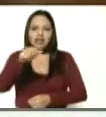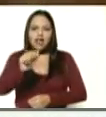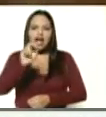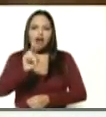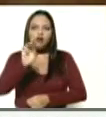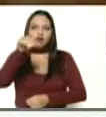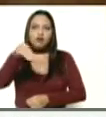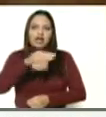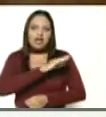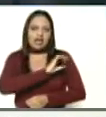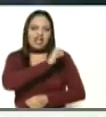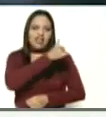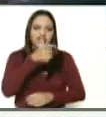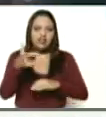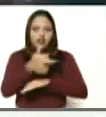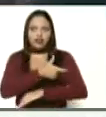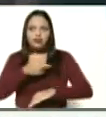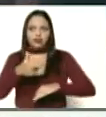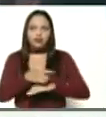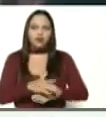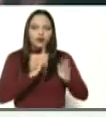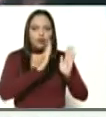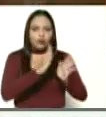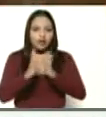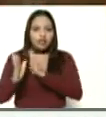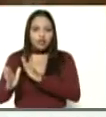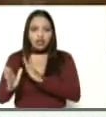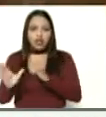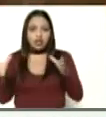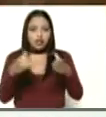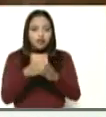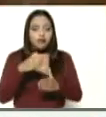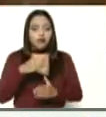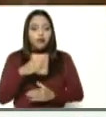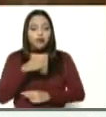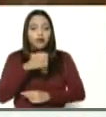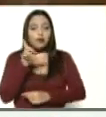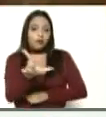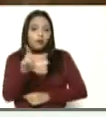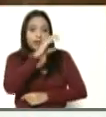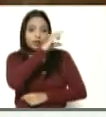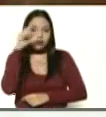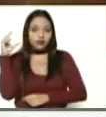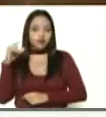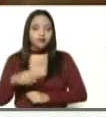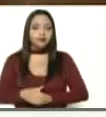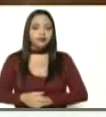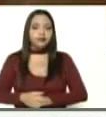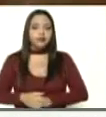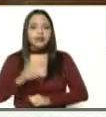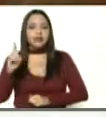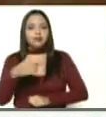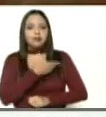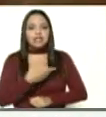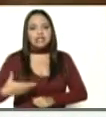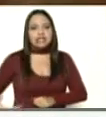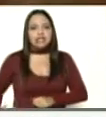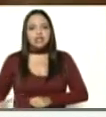gobierno y organizador de nuestro partido en la ciudad de Caracas. a la presidenta del